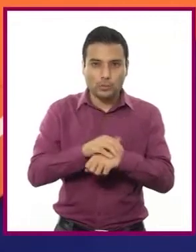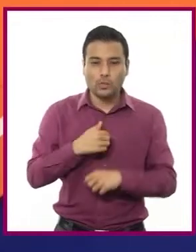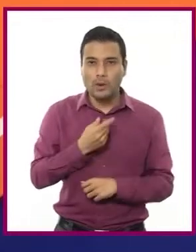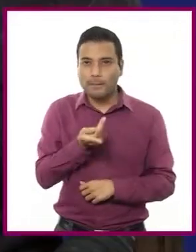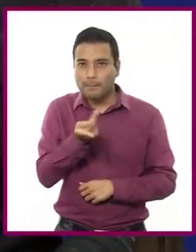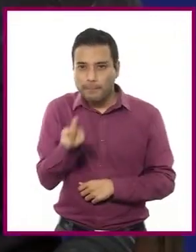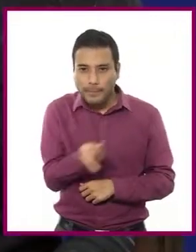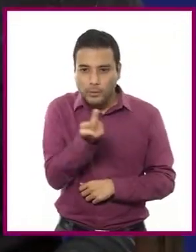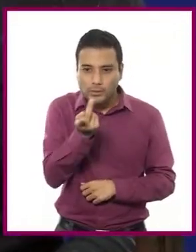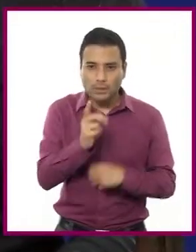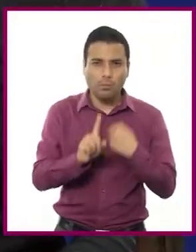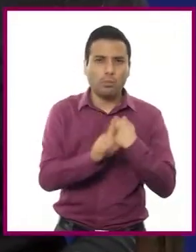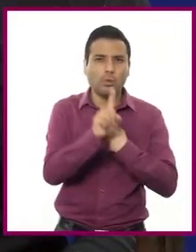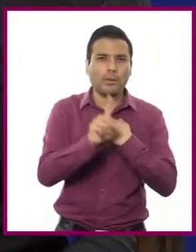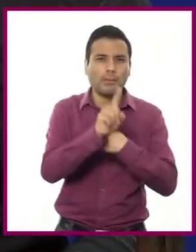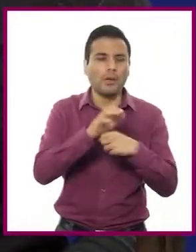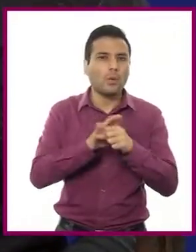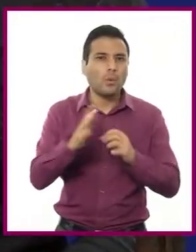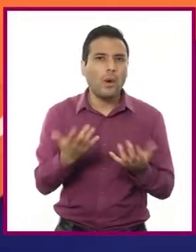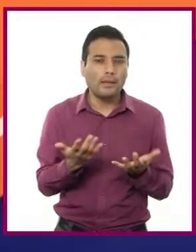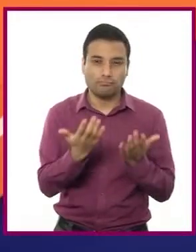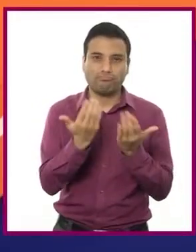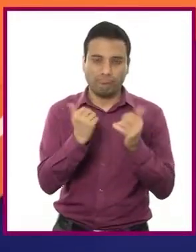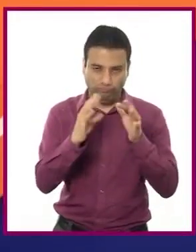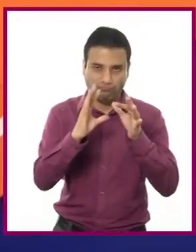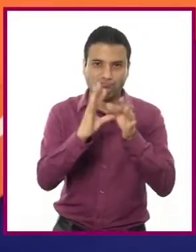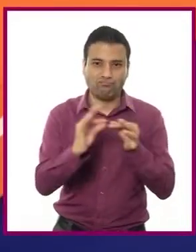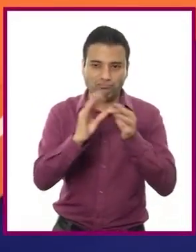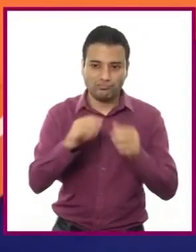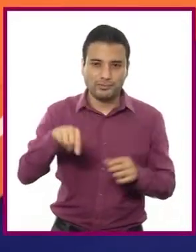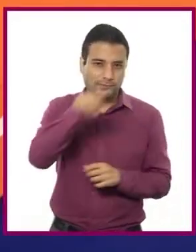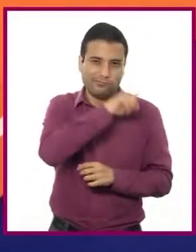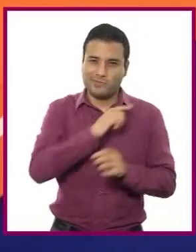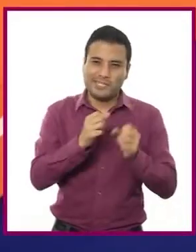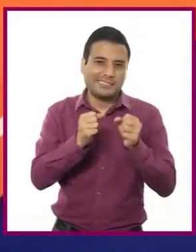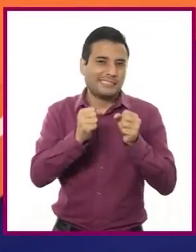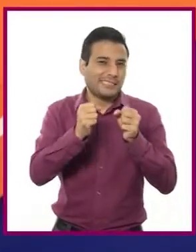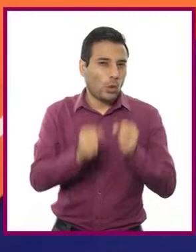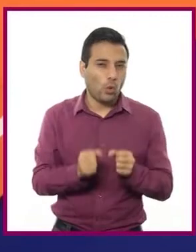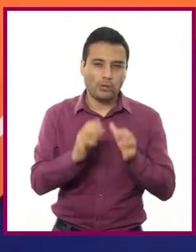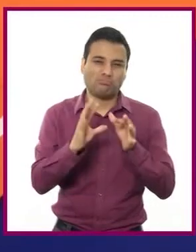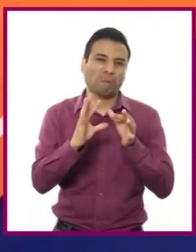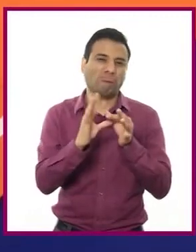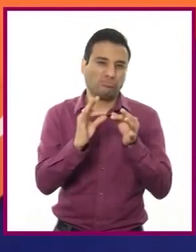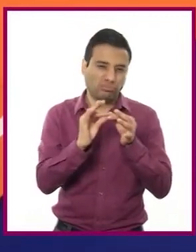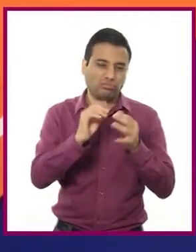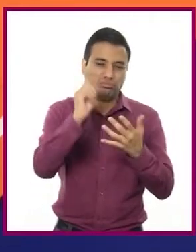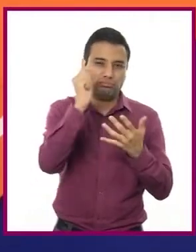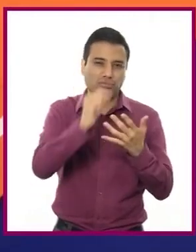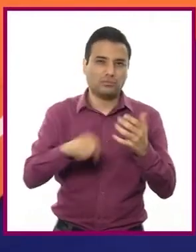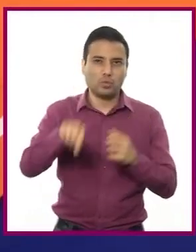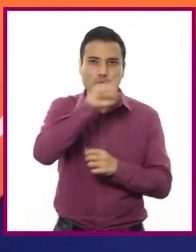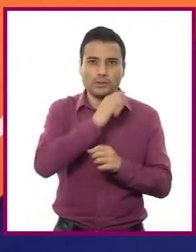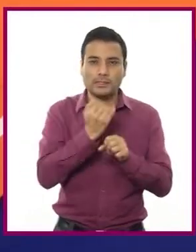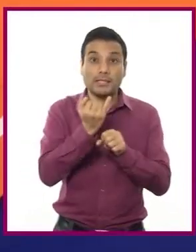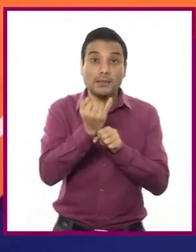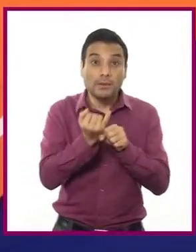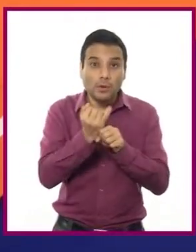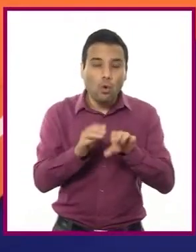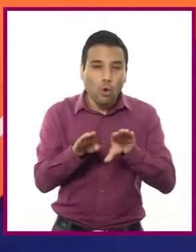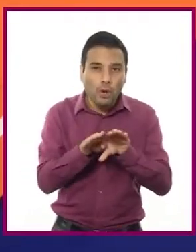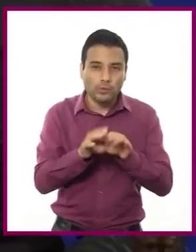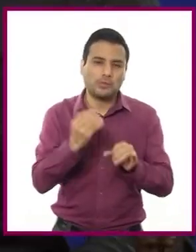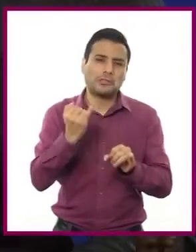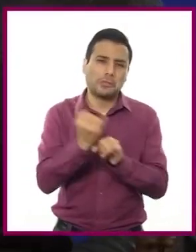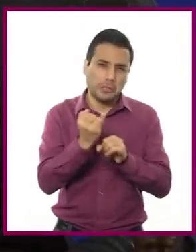los problemas que hay en nuestra comunidad. Ellos nos darán los primeros elementos y para indagar a fondo en internet o en